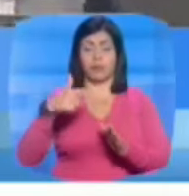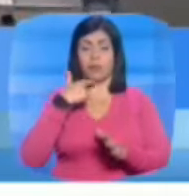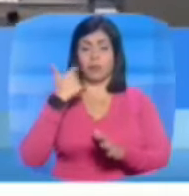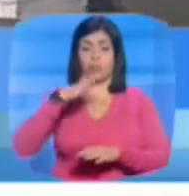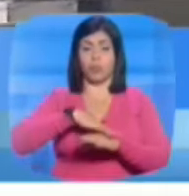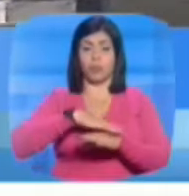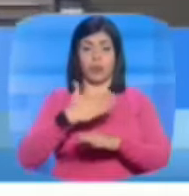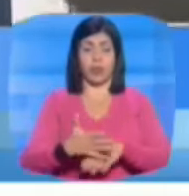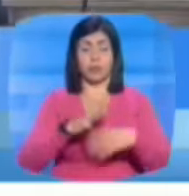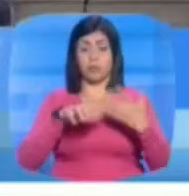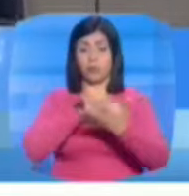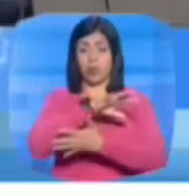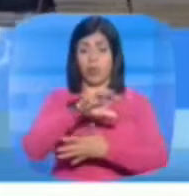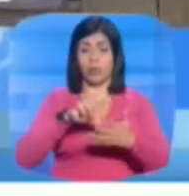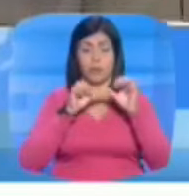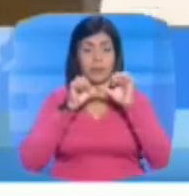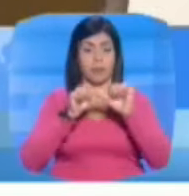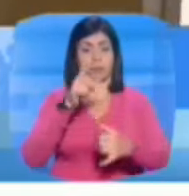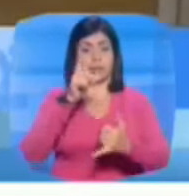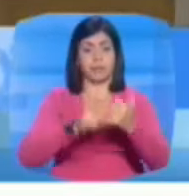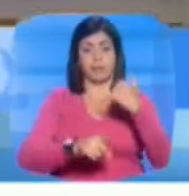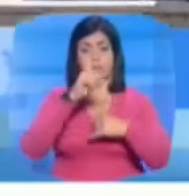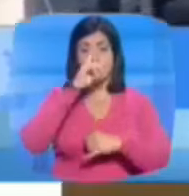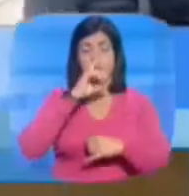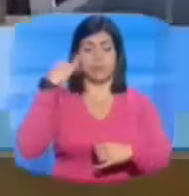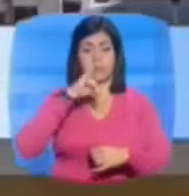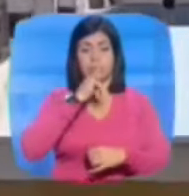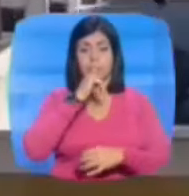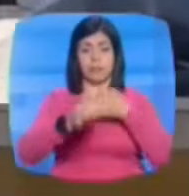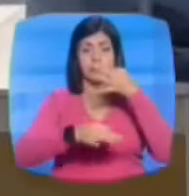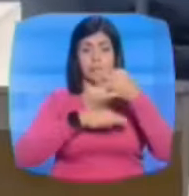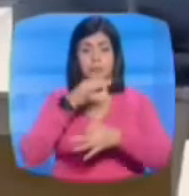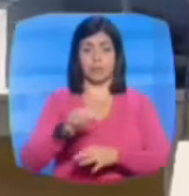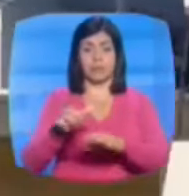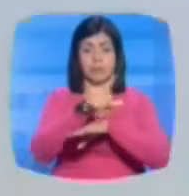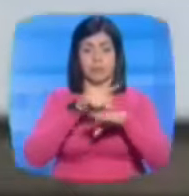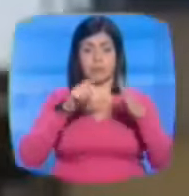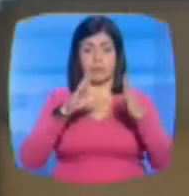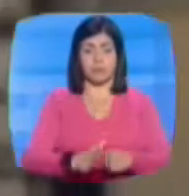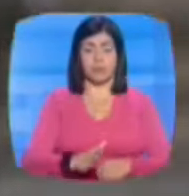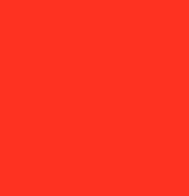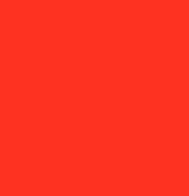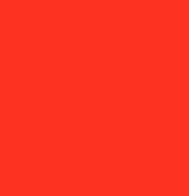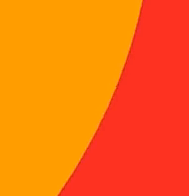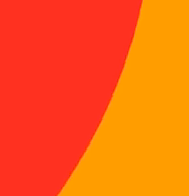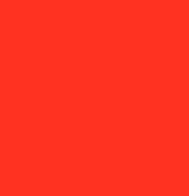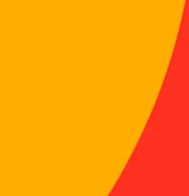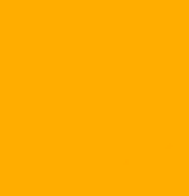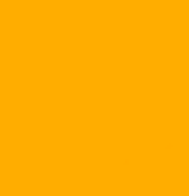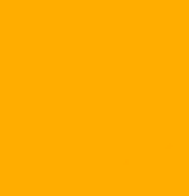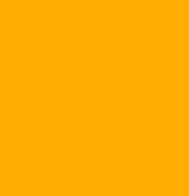muerto producto del conflicto bélico durante el último año, según el último reporte del gobierno libanés.